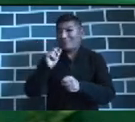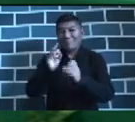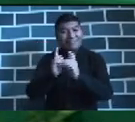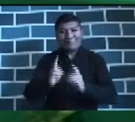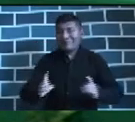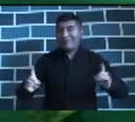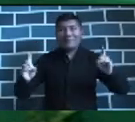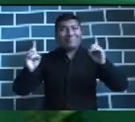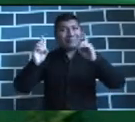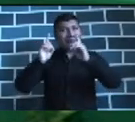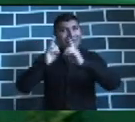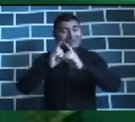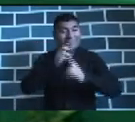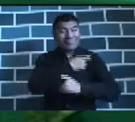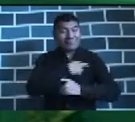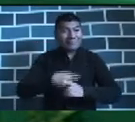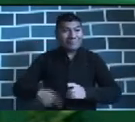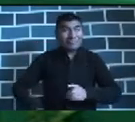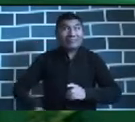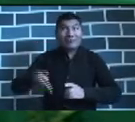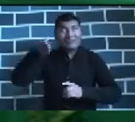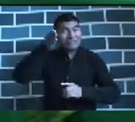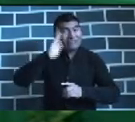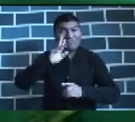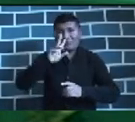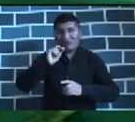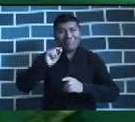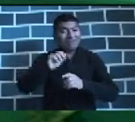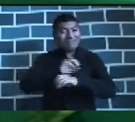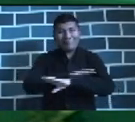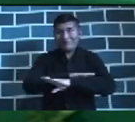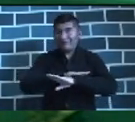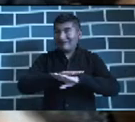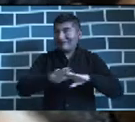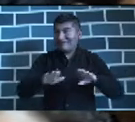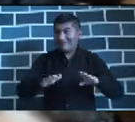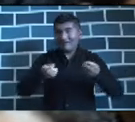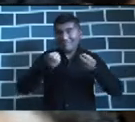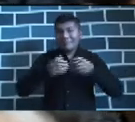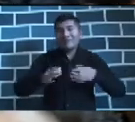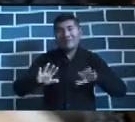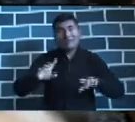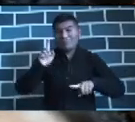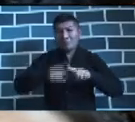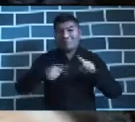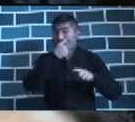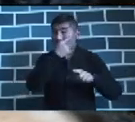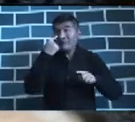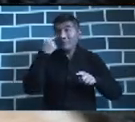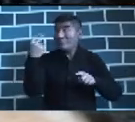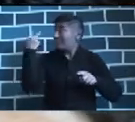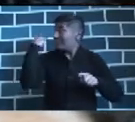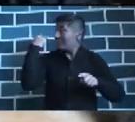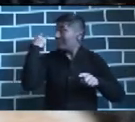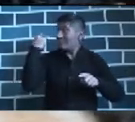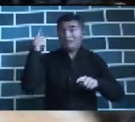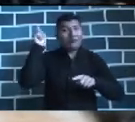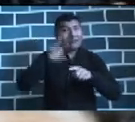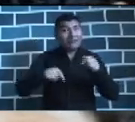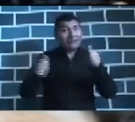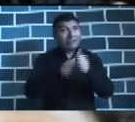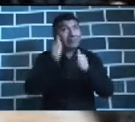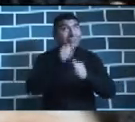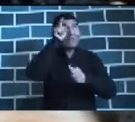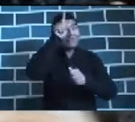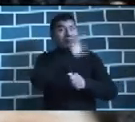del reino de dios no vale para el reino de dios no se puede mirar atrás no se puede seguir a cristo